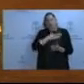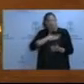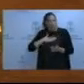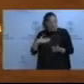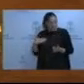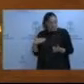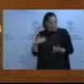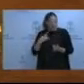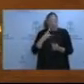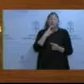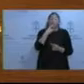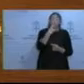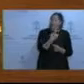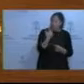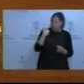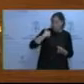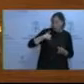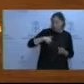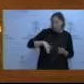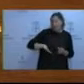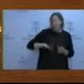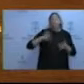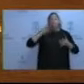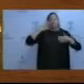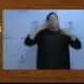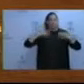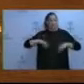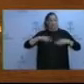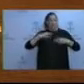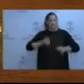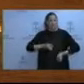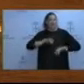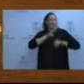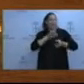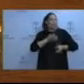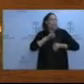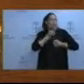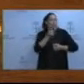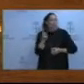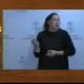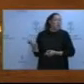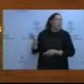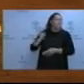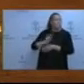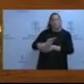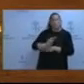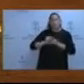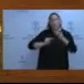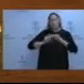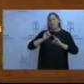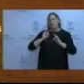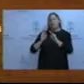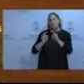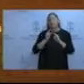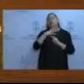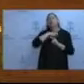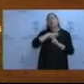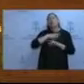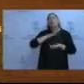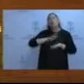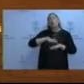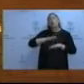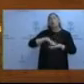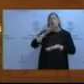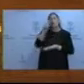es evidente que el argumento de que no se puede hacer una inversión en infraestructuras educativas por la prórroga presupuestaria